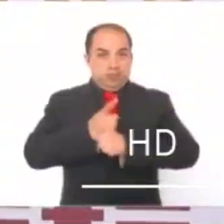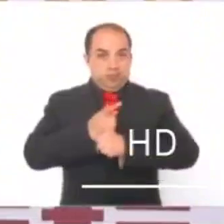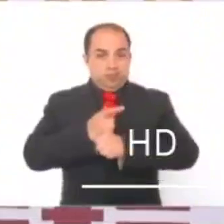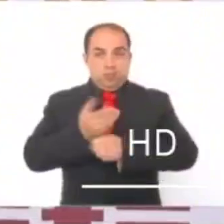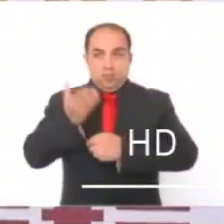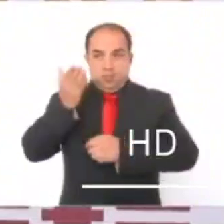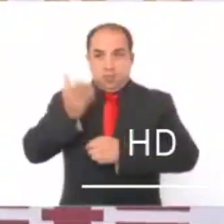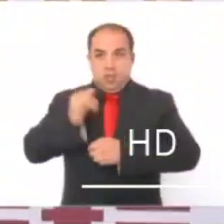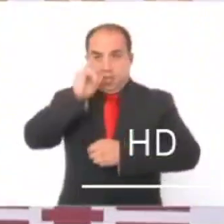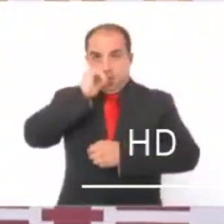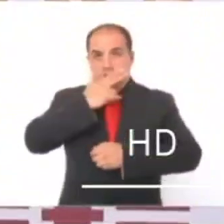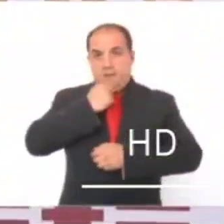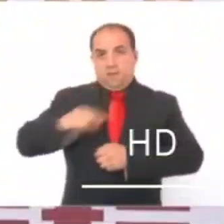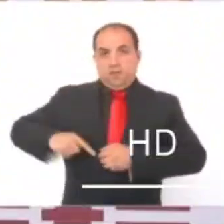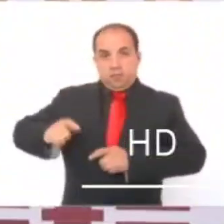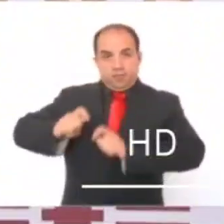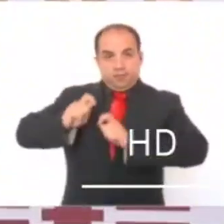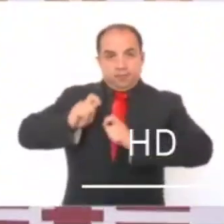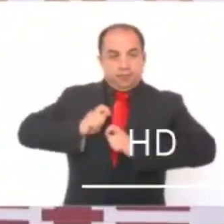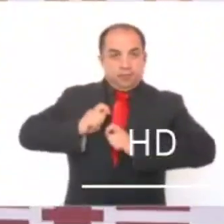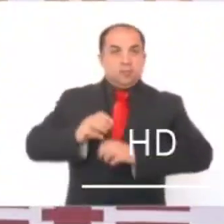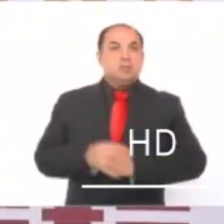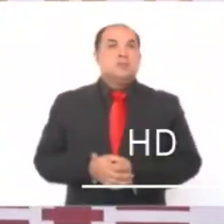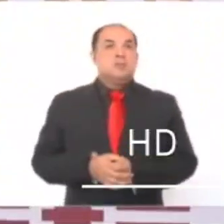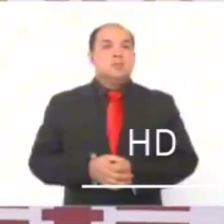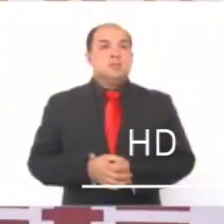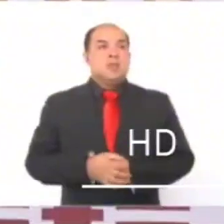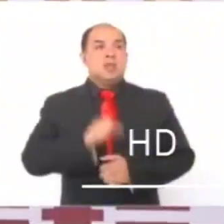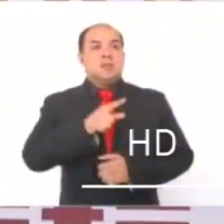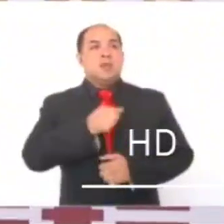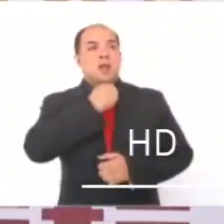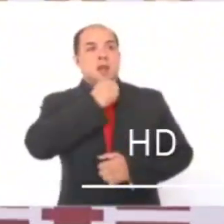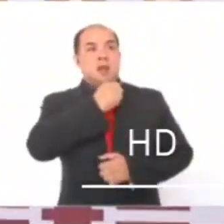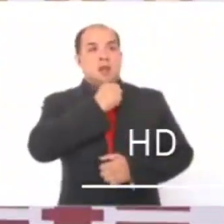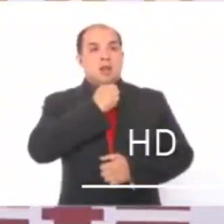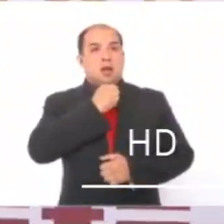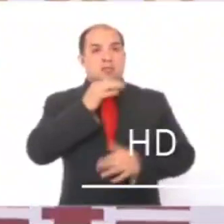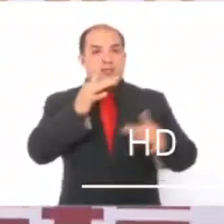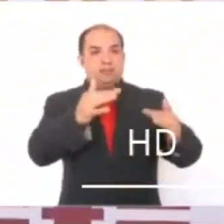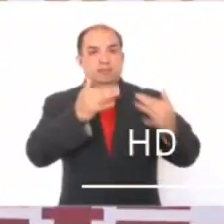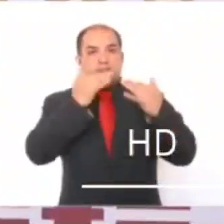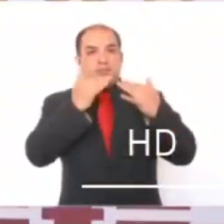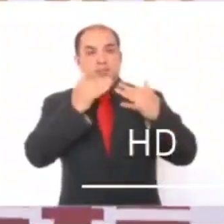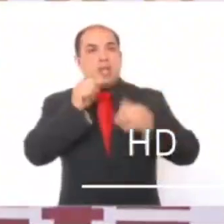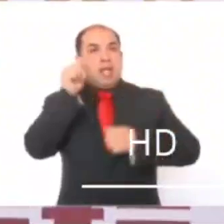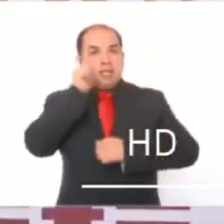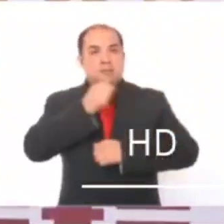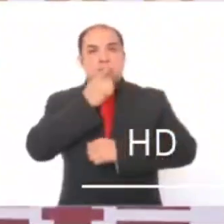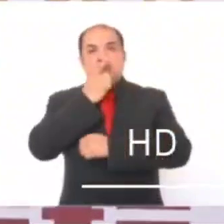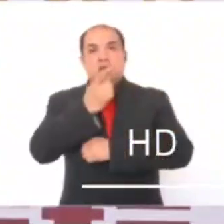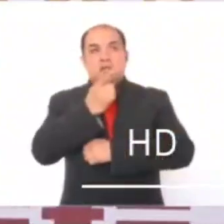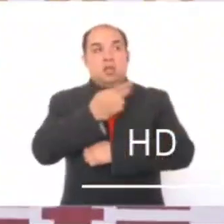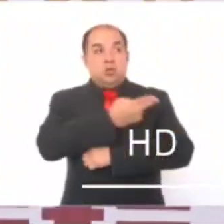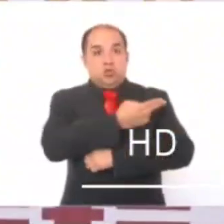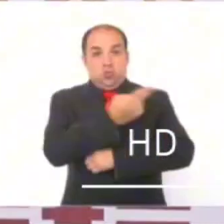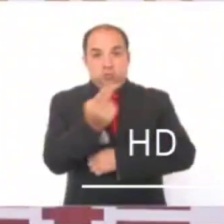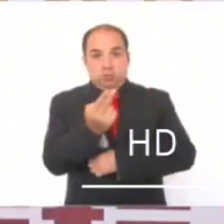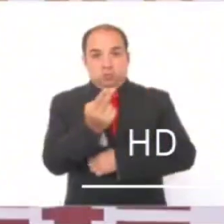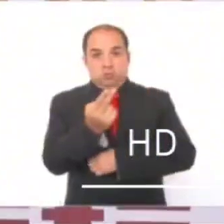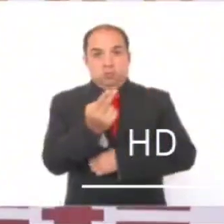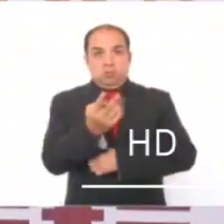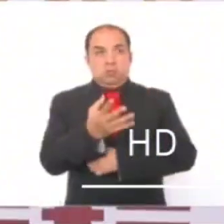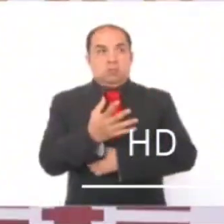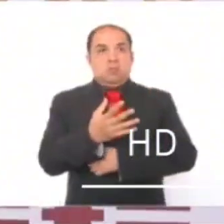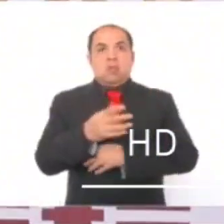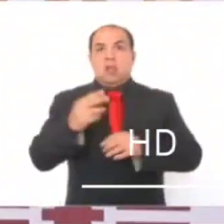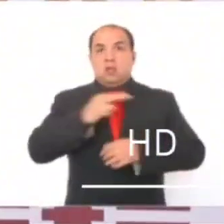de gobierno y sobre todo a la escucha de los medios de comunicación, que siempre voy a recalcar. Si no fuera por ustedes, por hacer